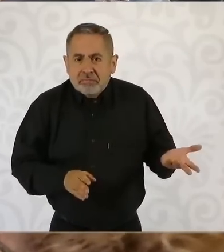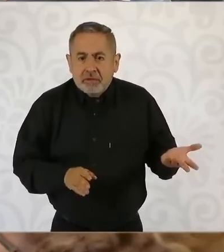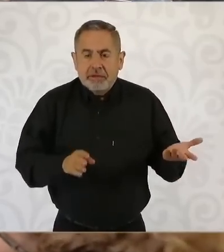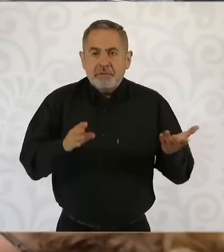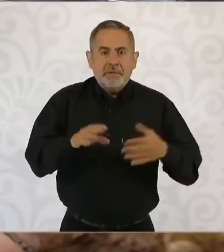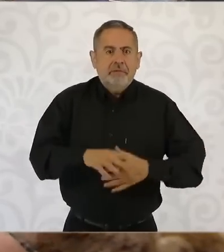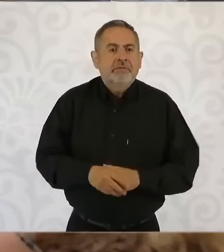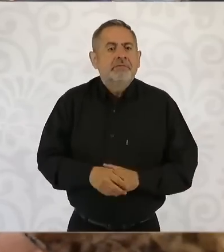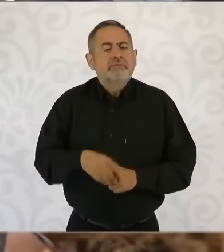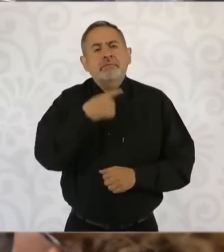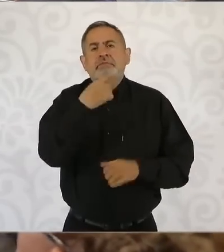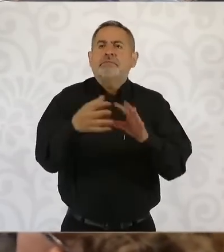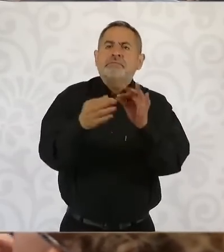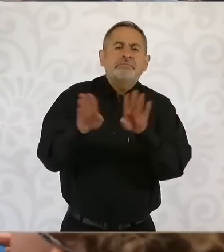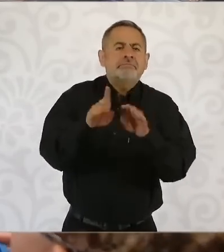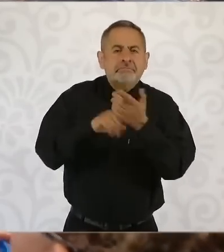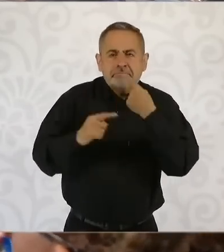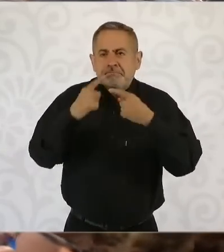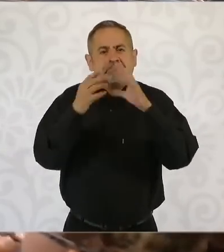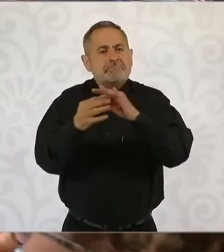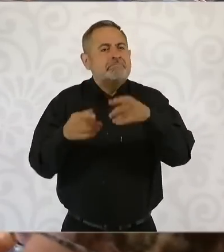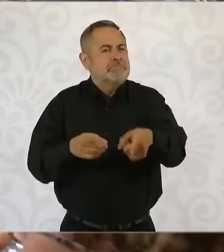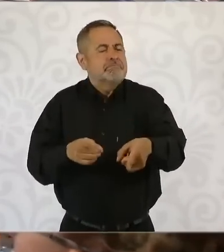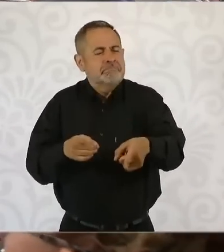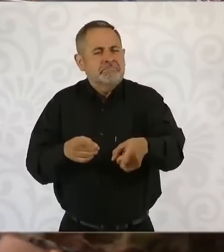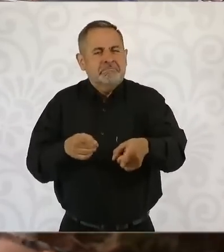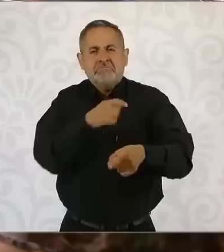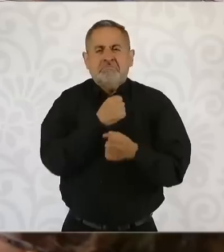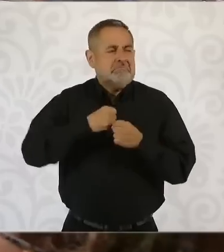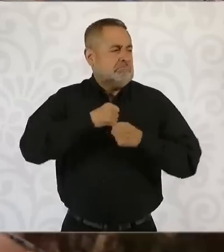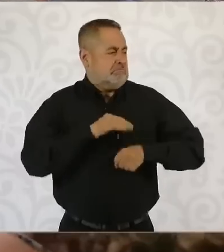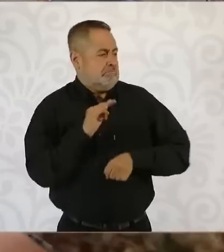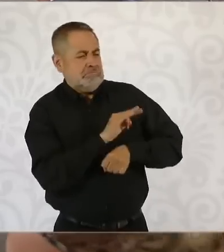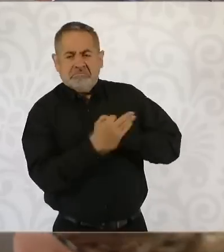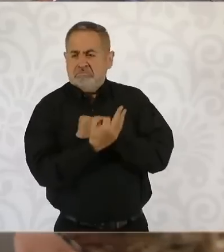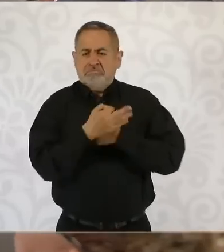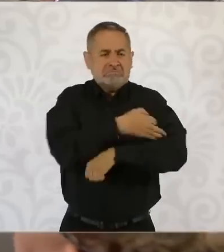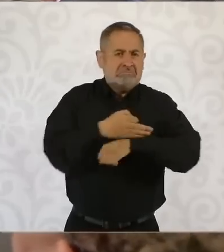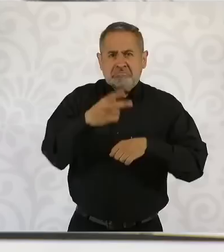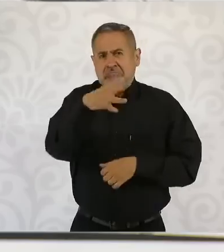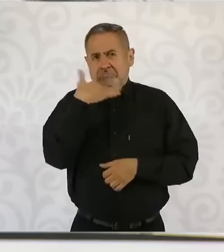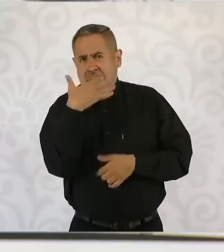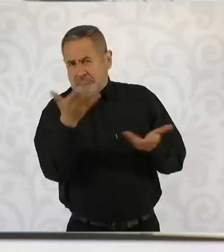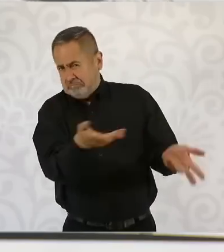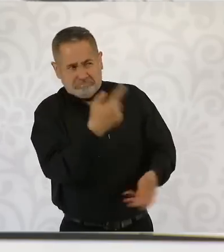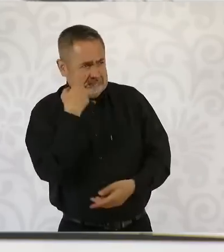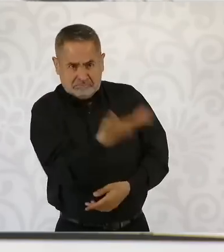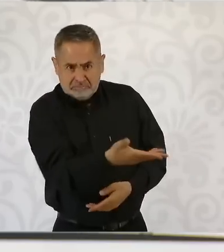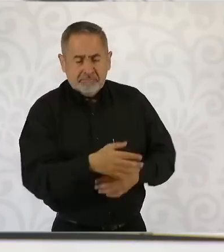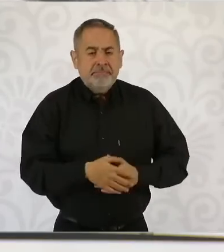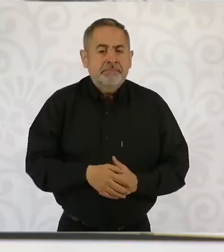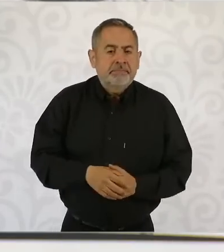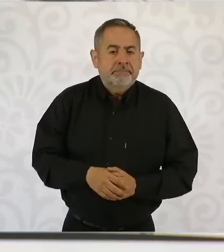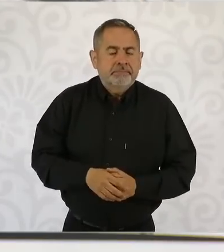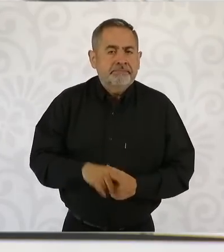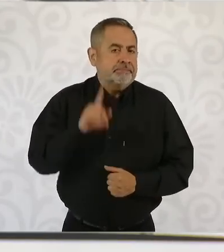pierden el sentido de la reforma, que es evitar el nepotismo e influyentismo que afecta a la ciudadanía, Presidenta. Primero, a diferencia